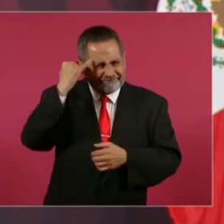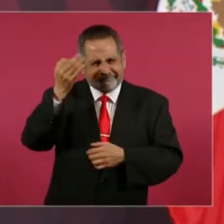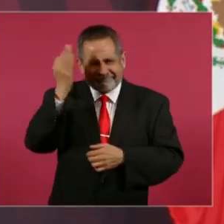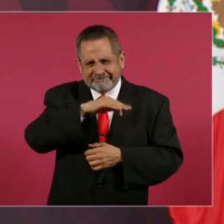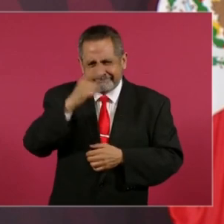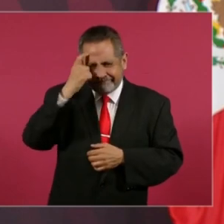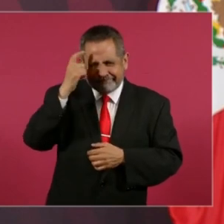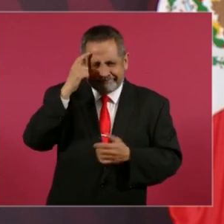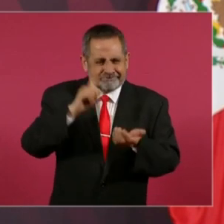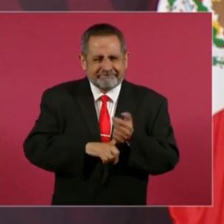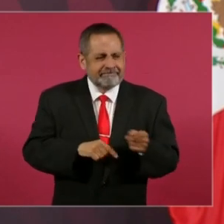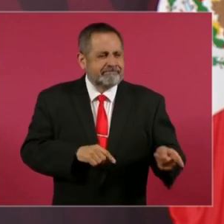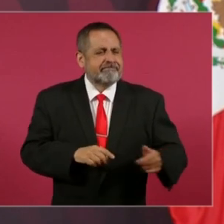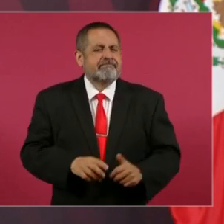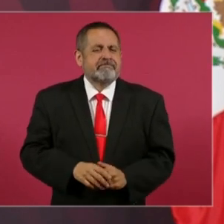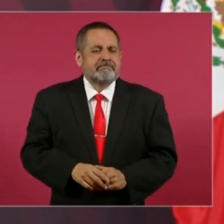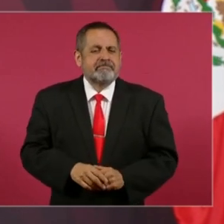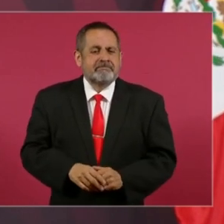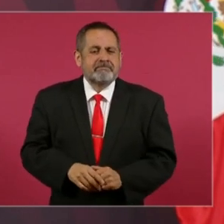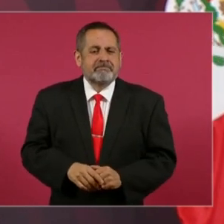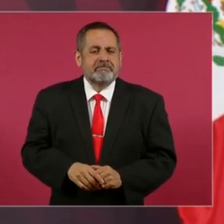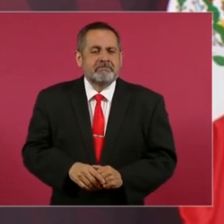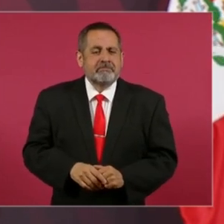ideológica y eso es válido,